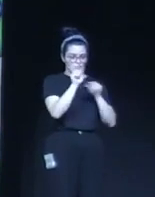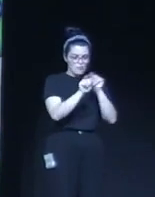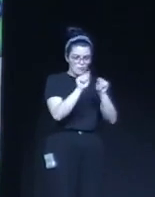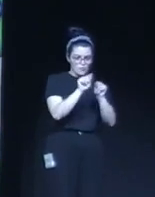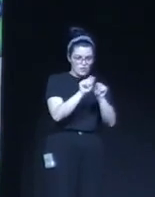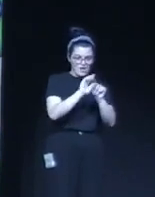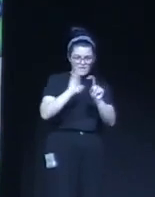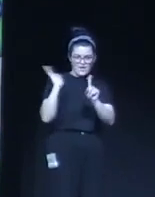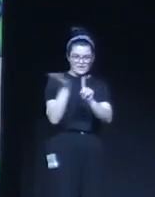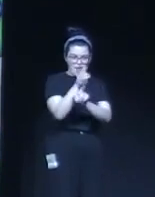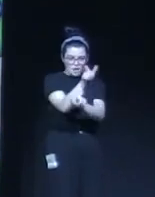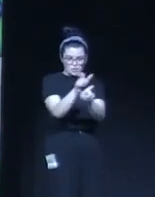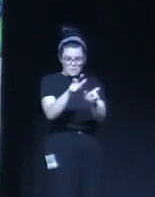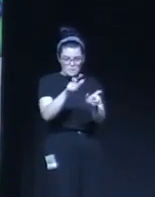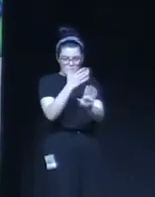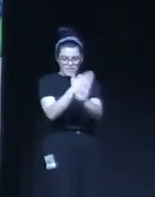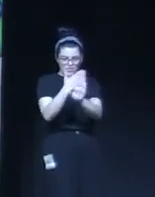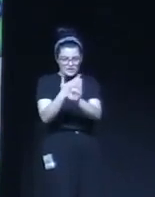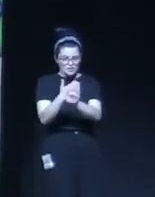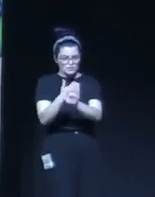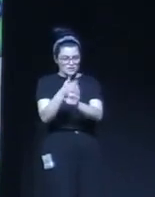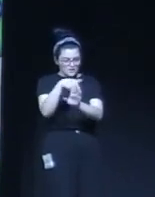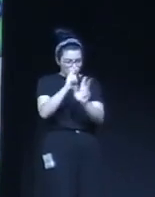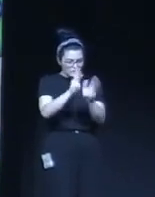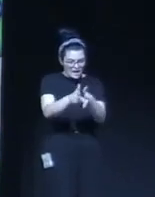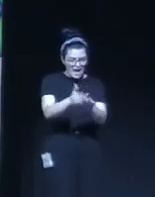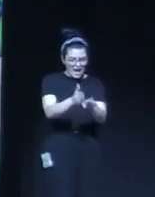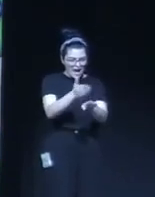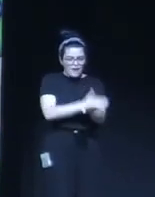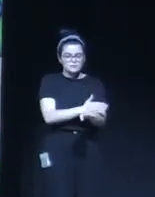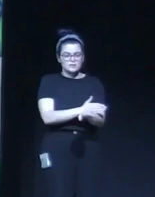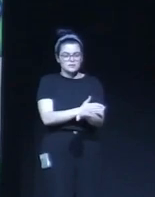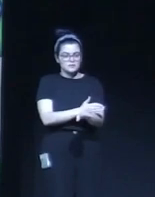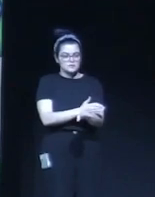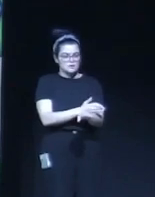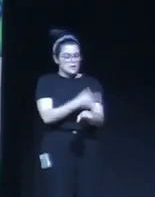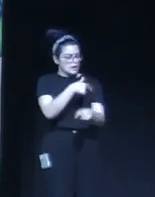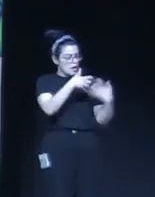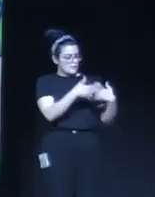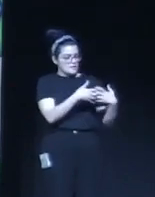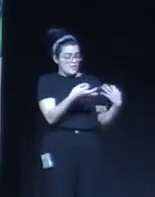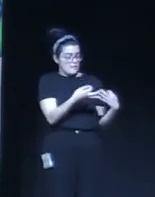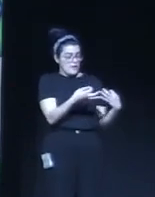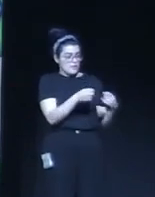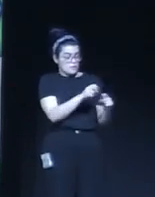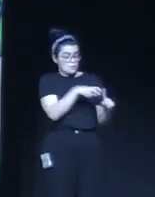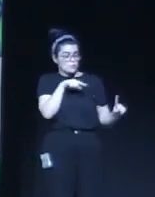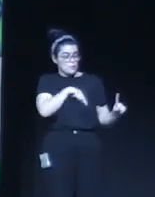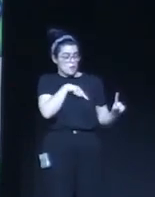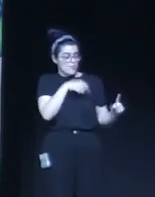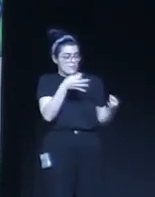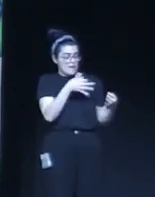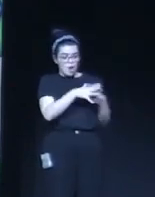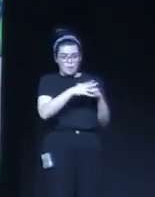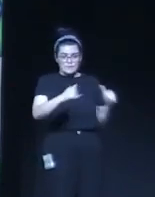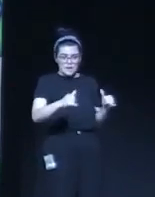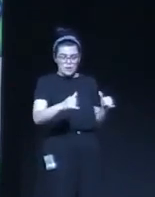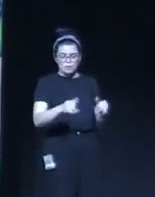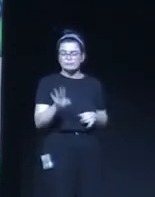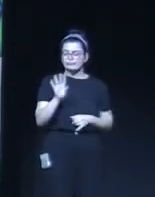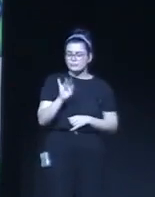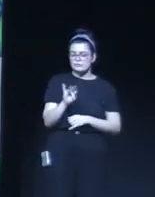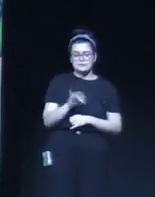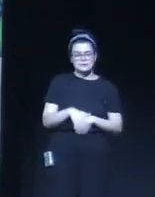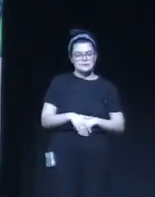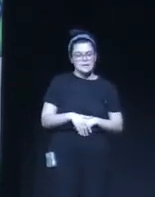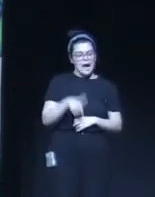de la localidad tengan enfermedades, fallezcan antes, tendría que moralmente compensar esto de alguna manera, ¿no? Claro, claro que sí. Aquí, por ejemplo,